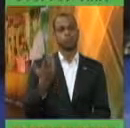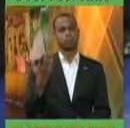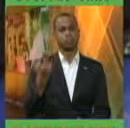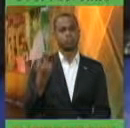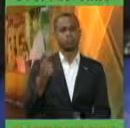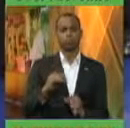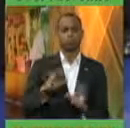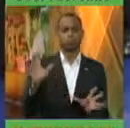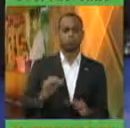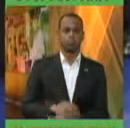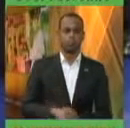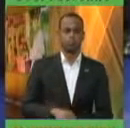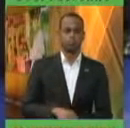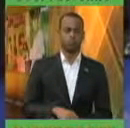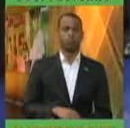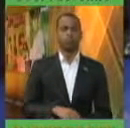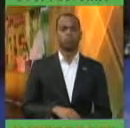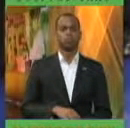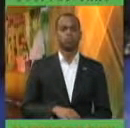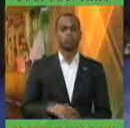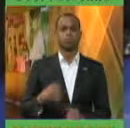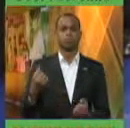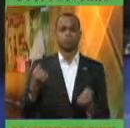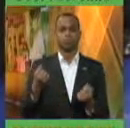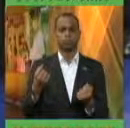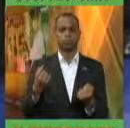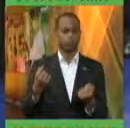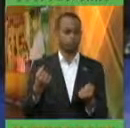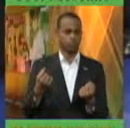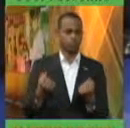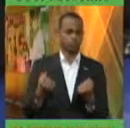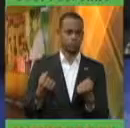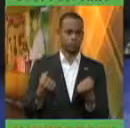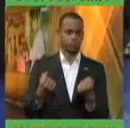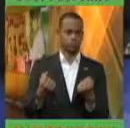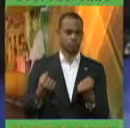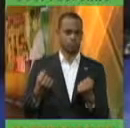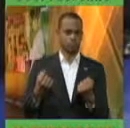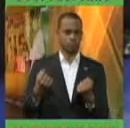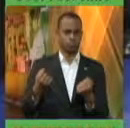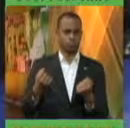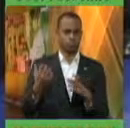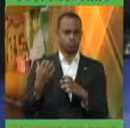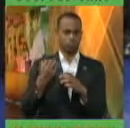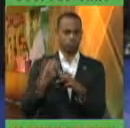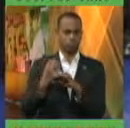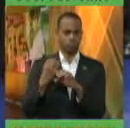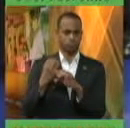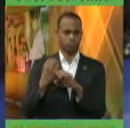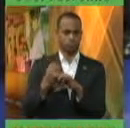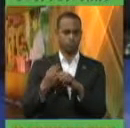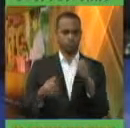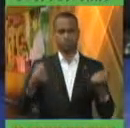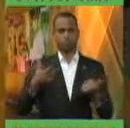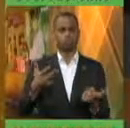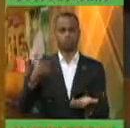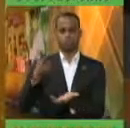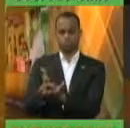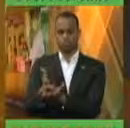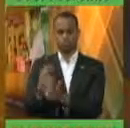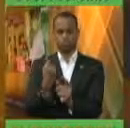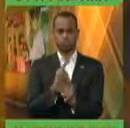y lo ve y ve que el chofer del autobús público se estaciona en el lugar que la piel